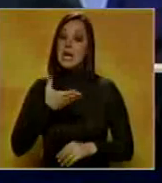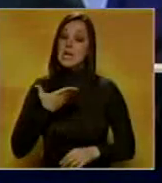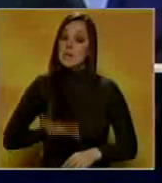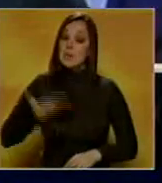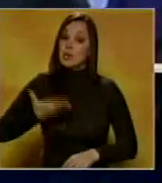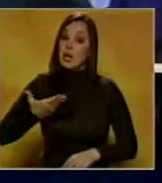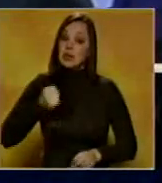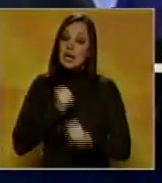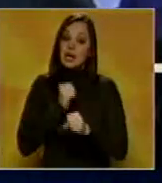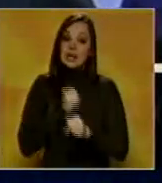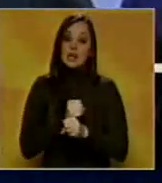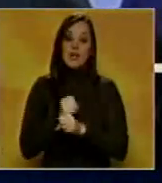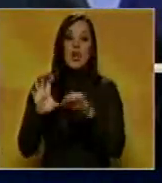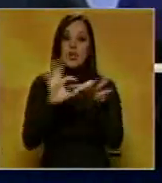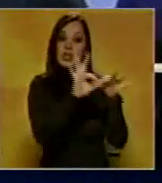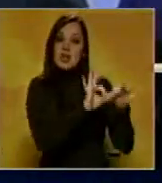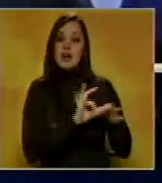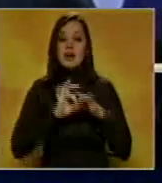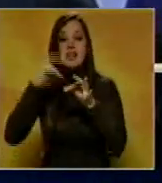para los pueblos de Nuestra América Alba,